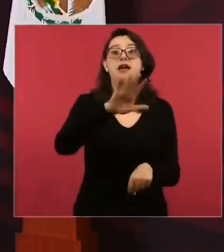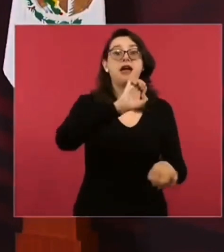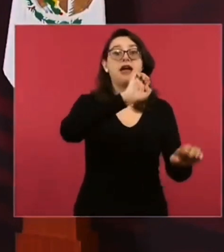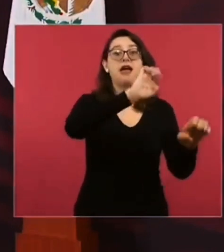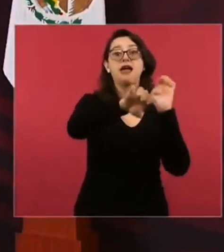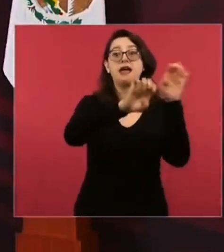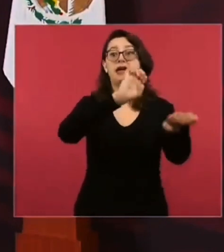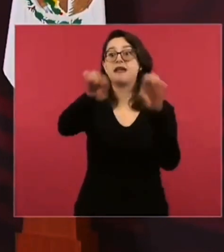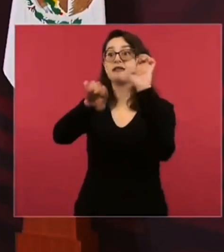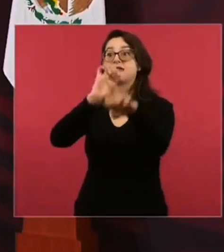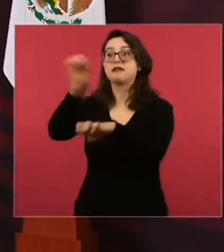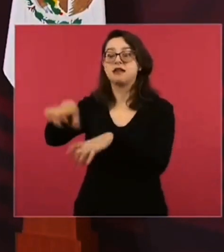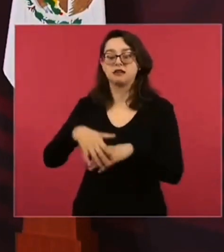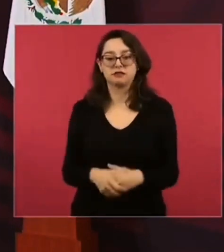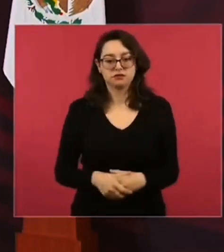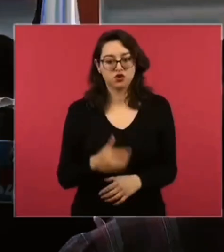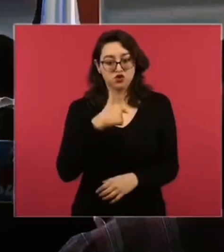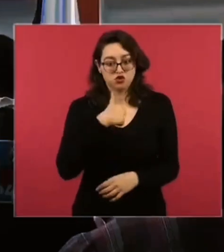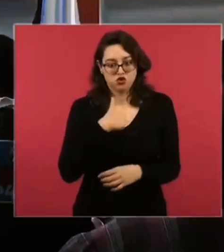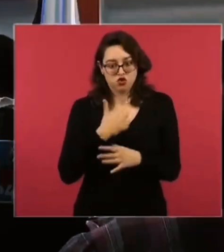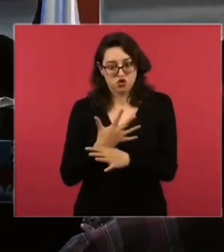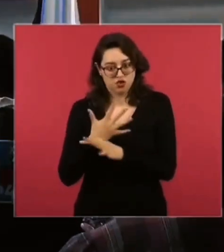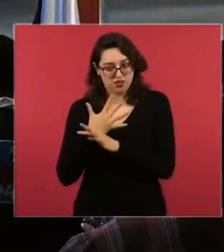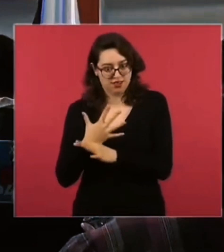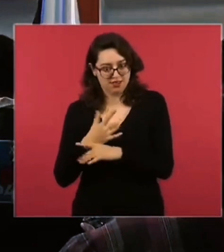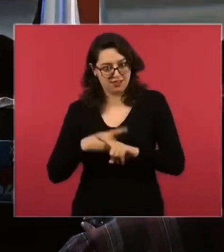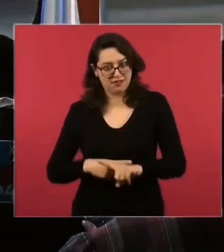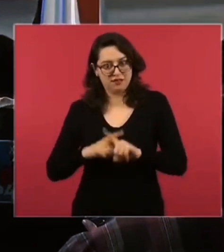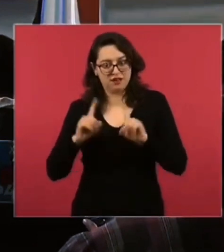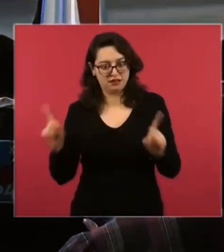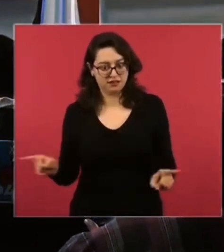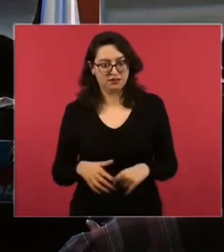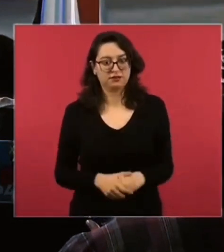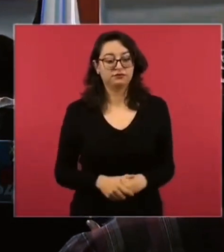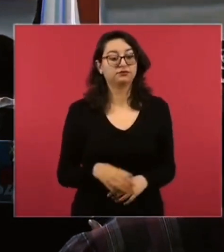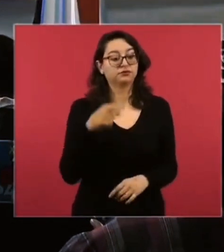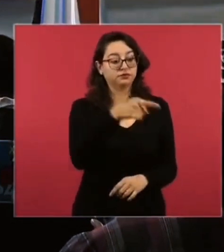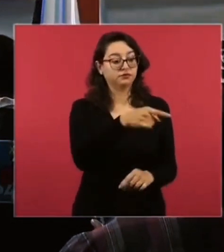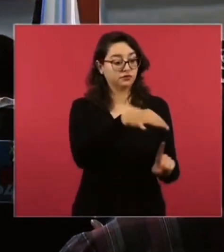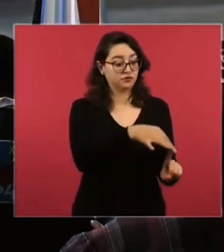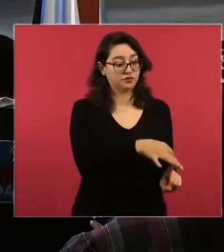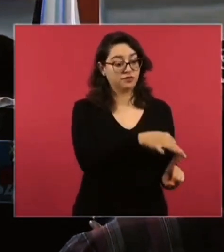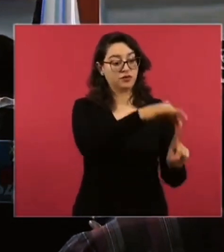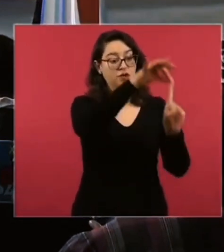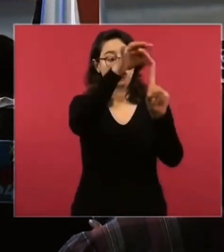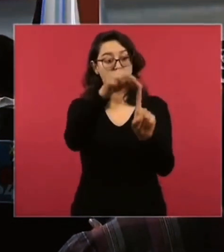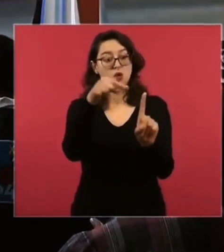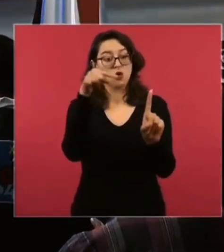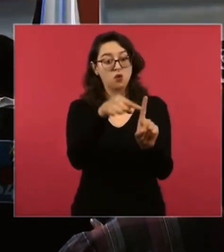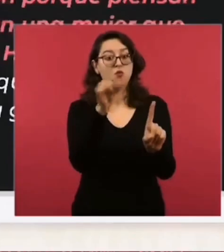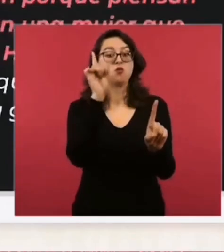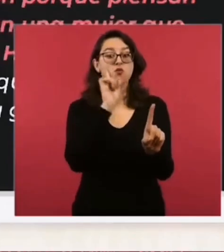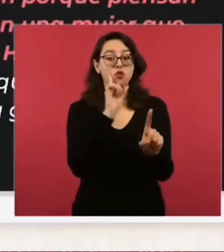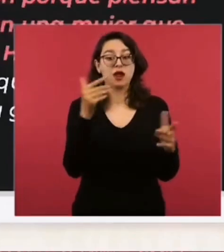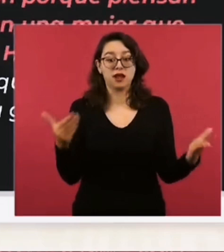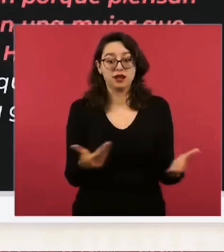la escogieron porque piensan que van a engañar con una mujer que nace de